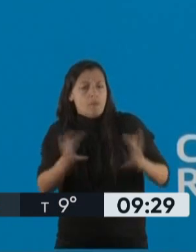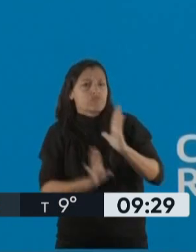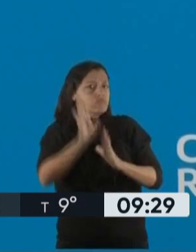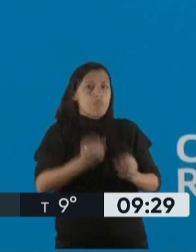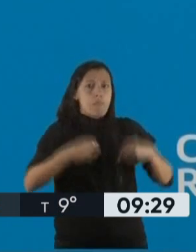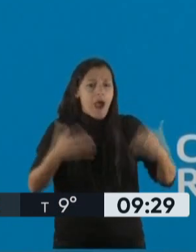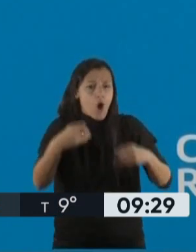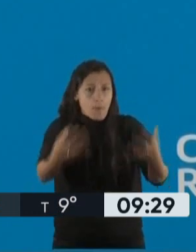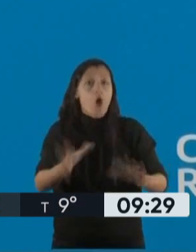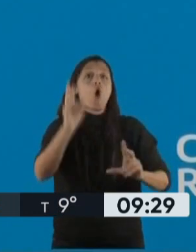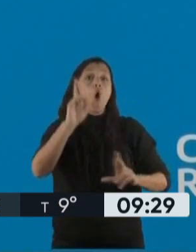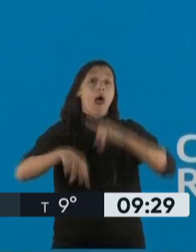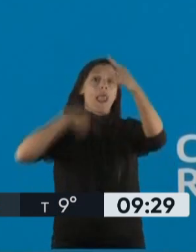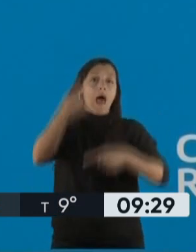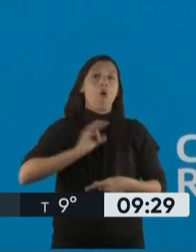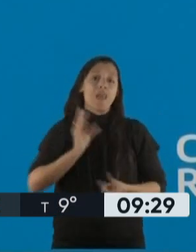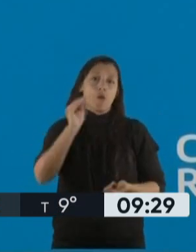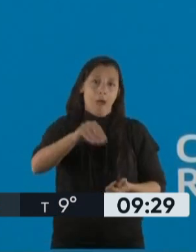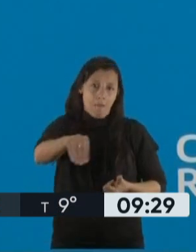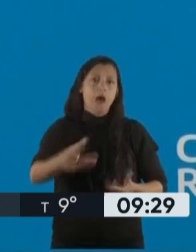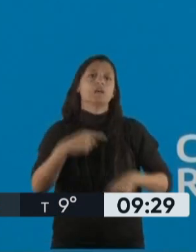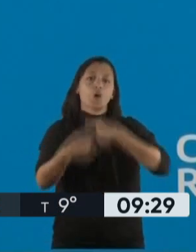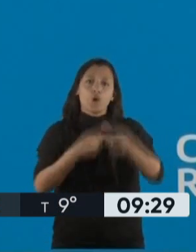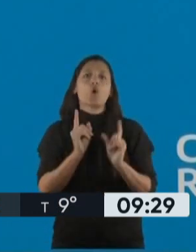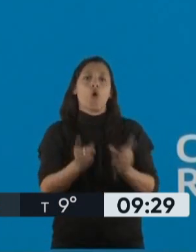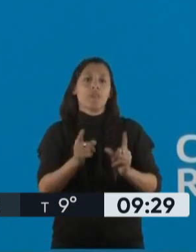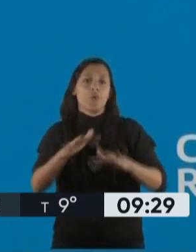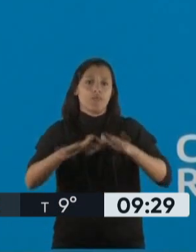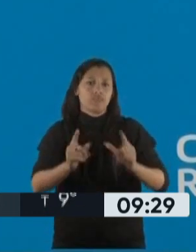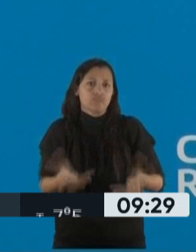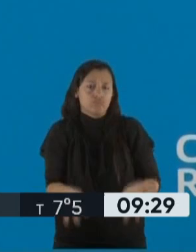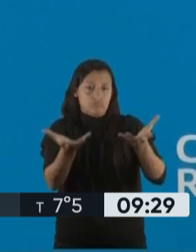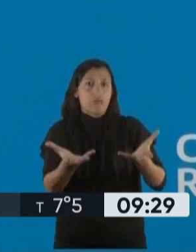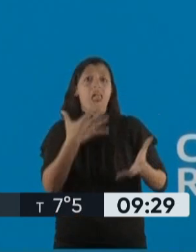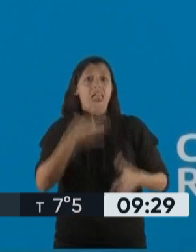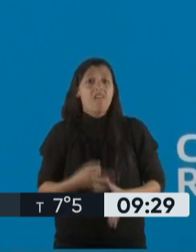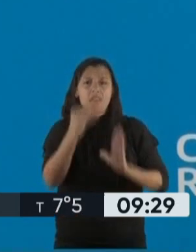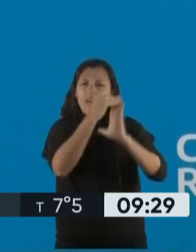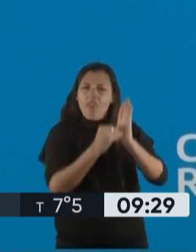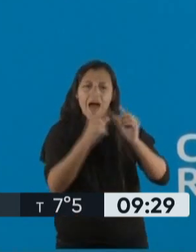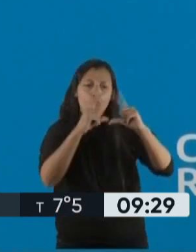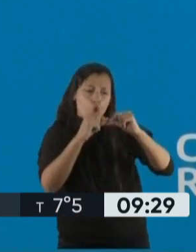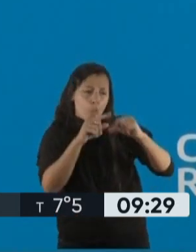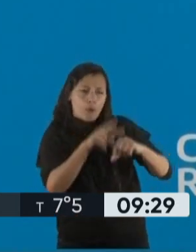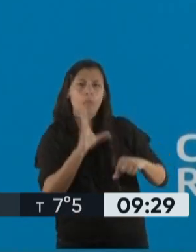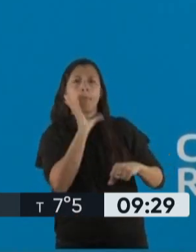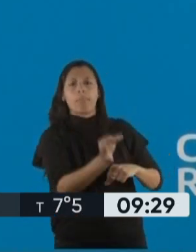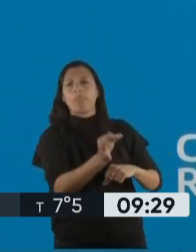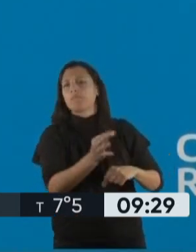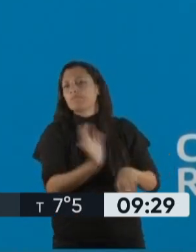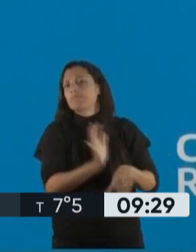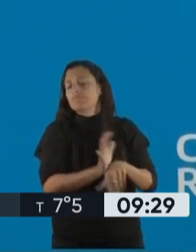se acumule un ciclo de 3 años de crecimiento en ese sentido. La verdad es que todas las cifras dan un crecimiento muy